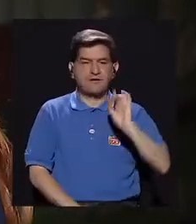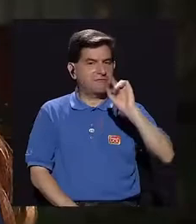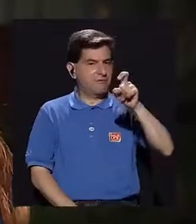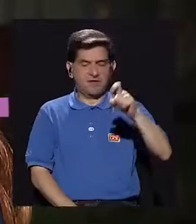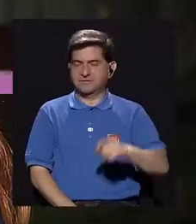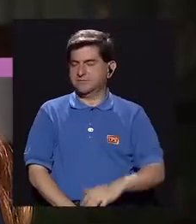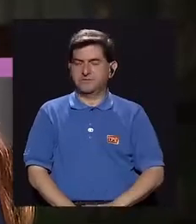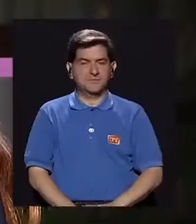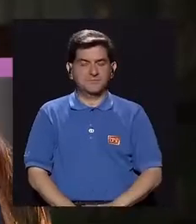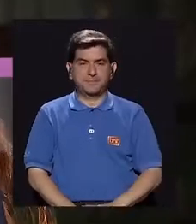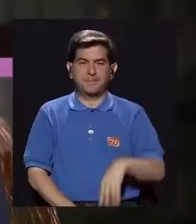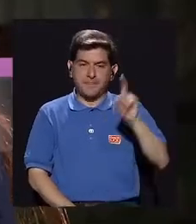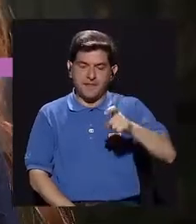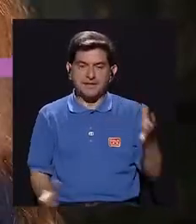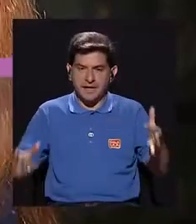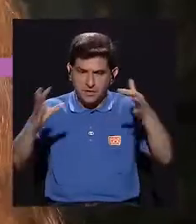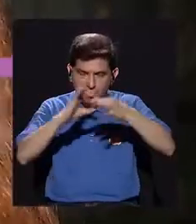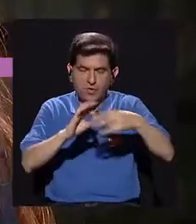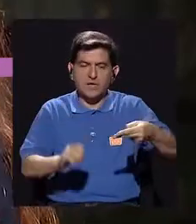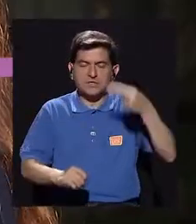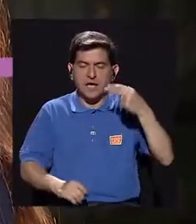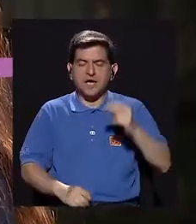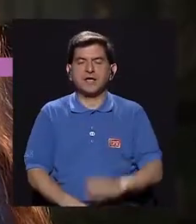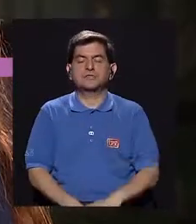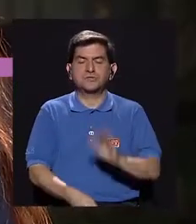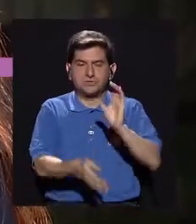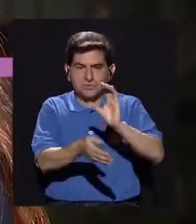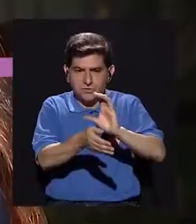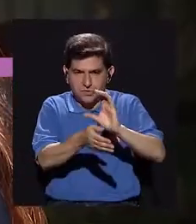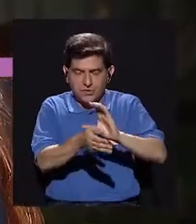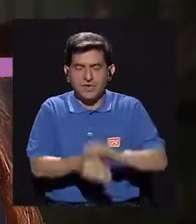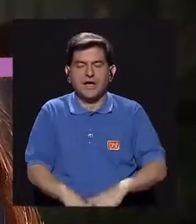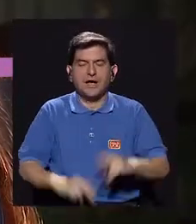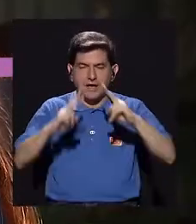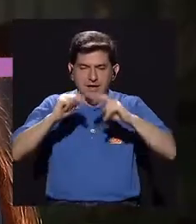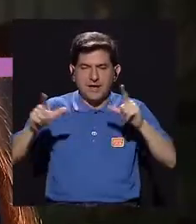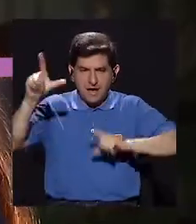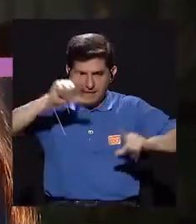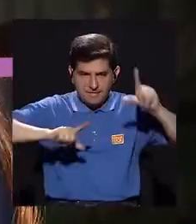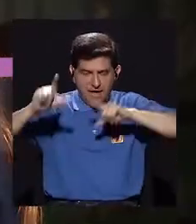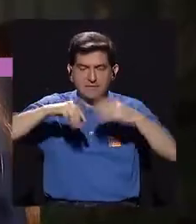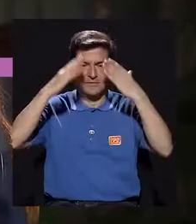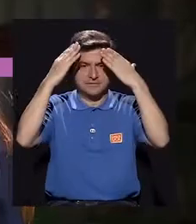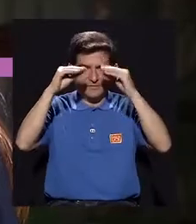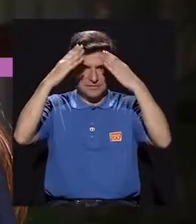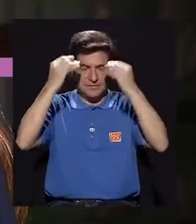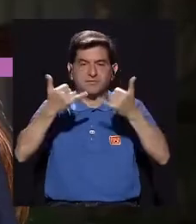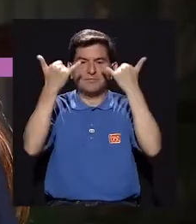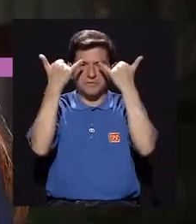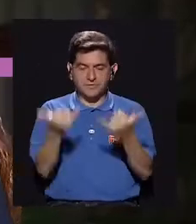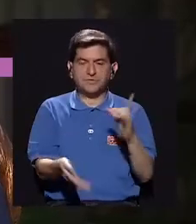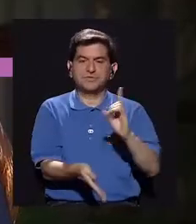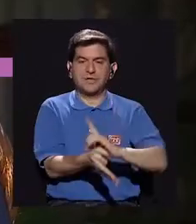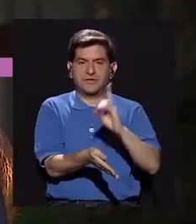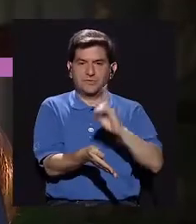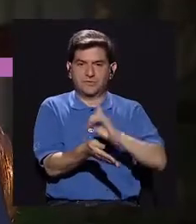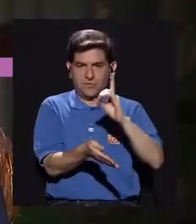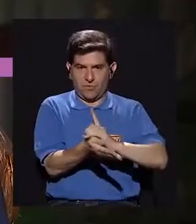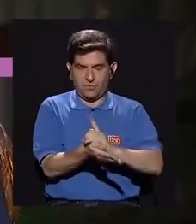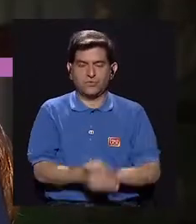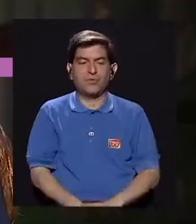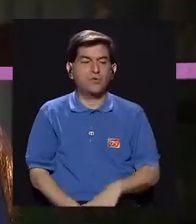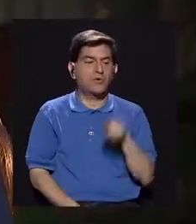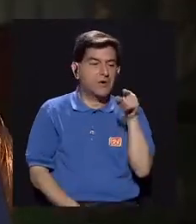no nos va a establecer el diagnóstico, digámoslo así. Tenemos que unirlo a la historia clínica y a esos exámenes de laboratorio. Con esta información, entonces el